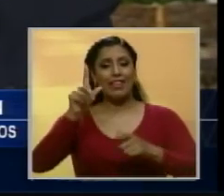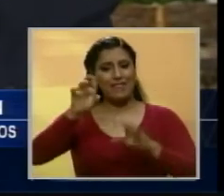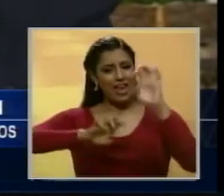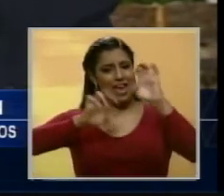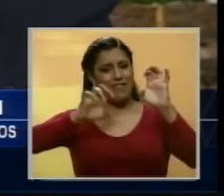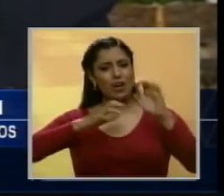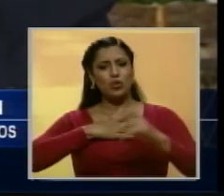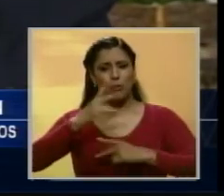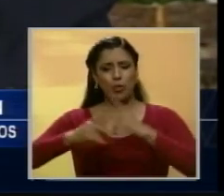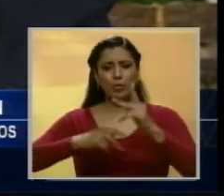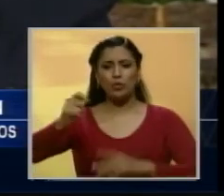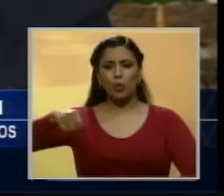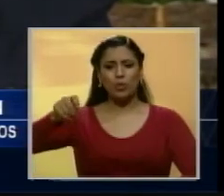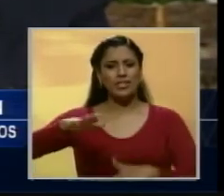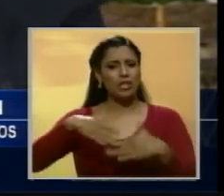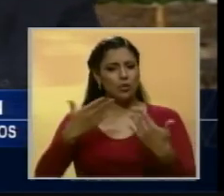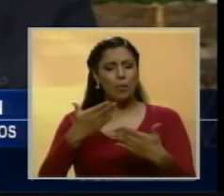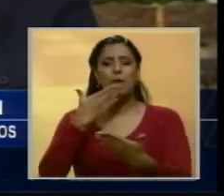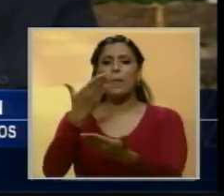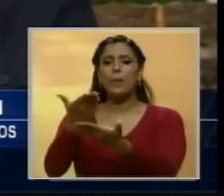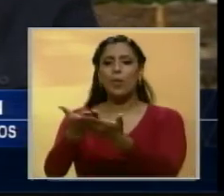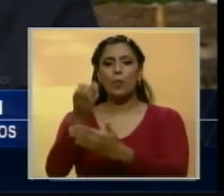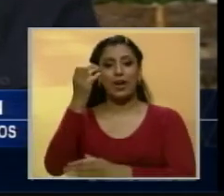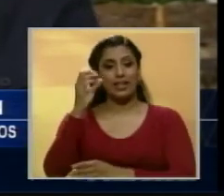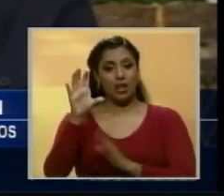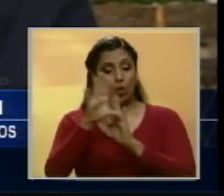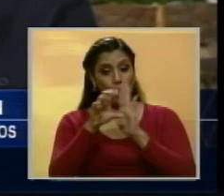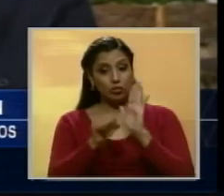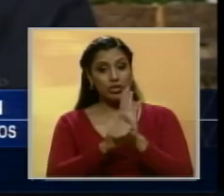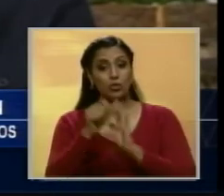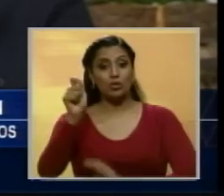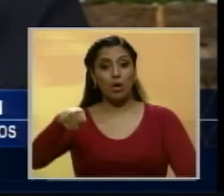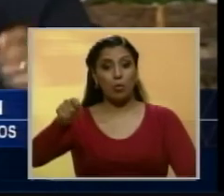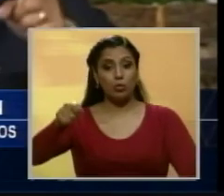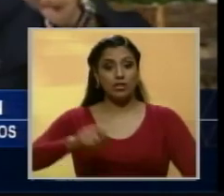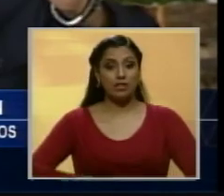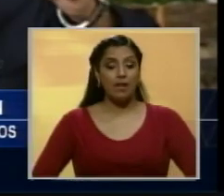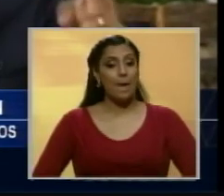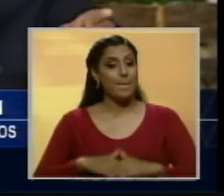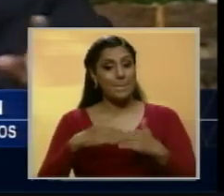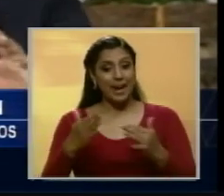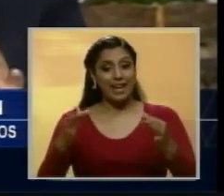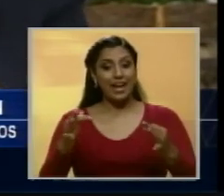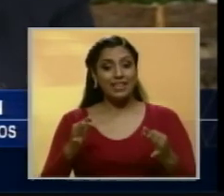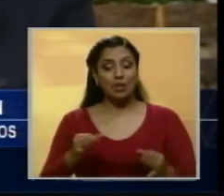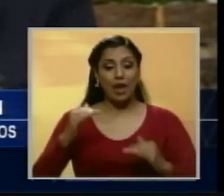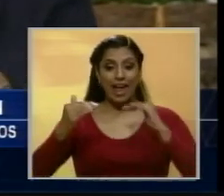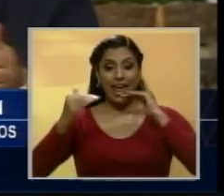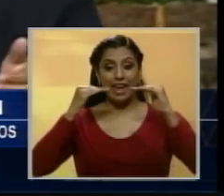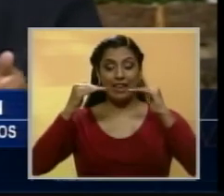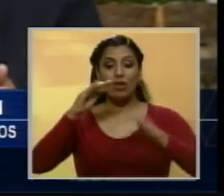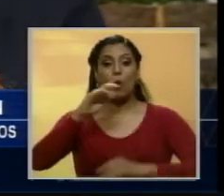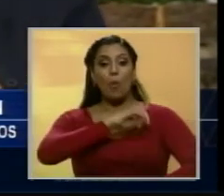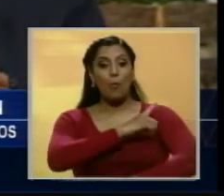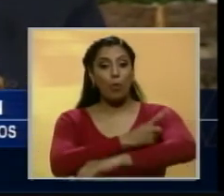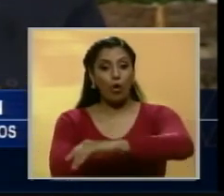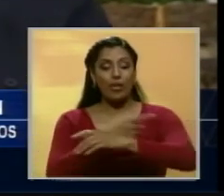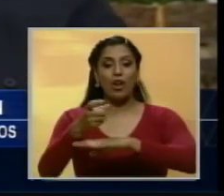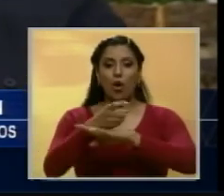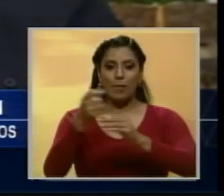analizar su proceder jurídico y presentarlo ante la Sala Constitucional del TCJ para asegurar el equilibrio de los poderes y